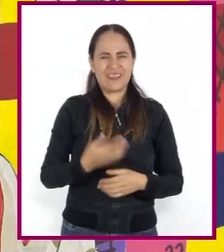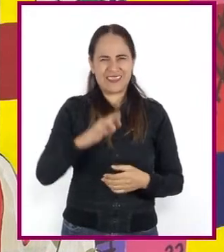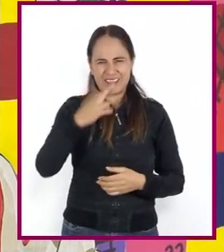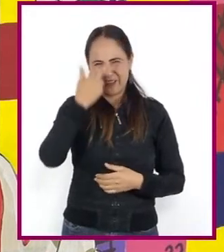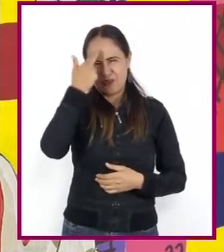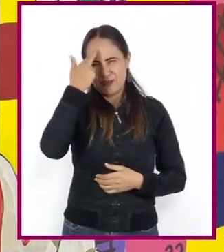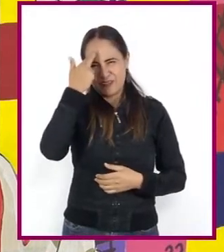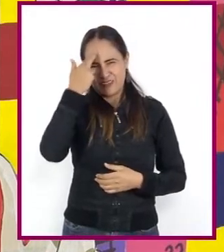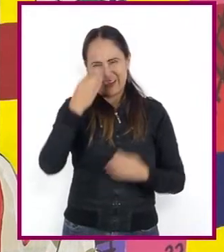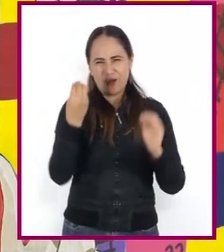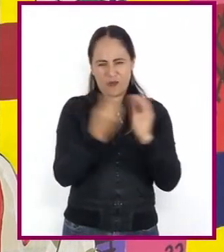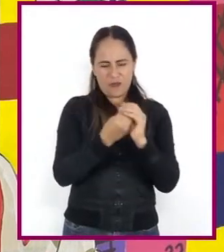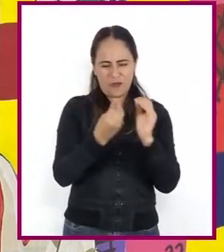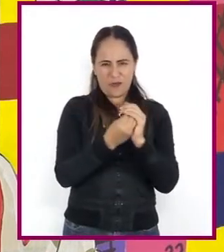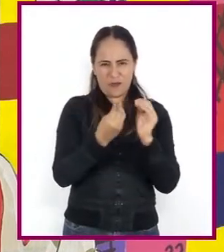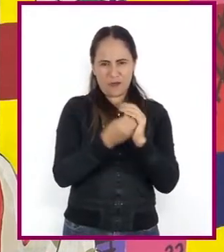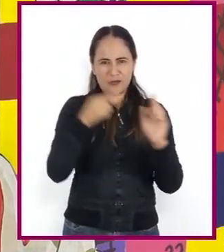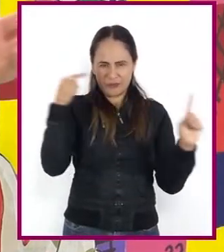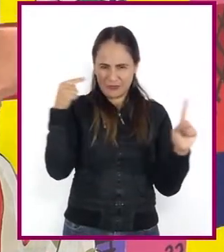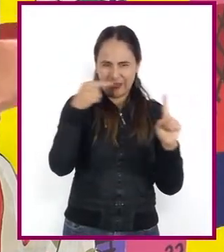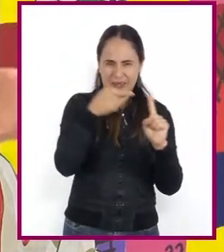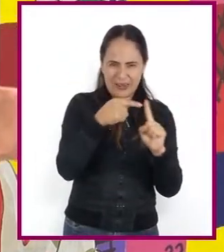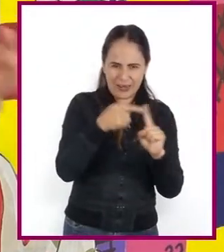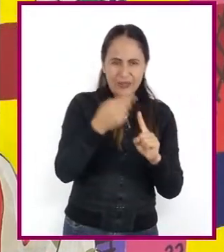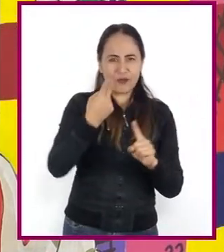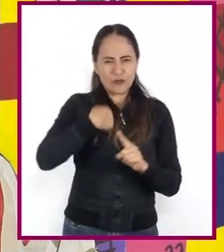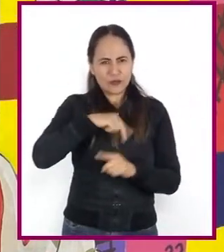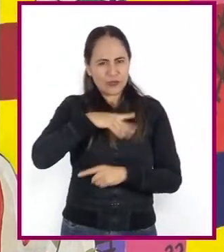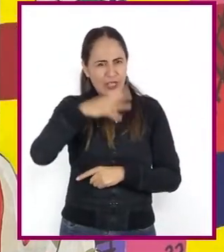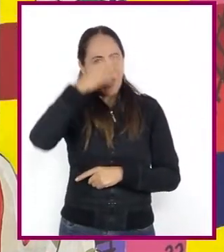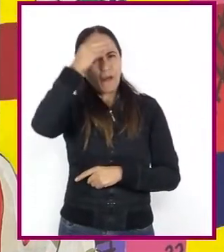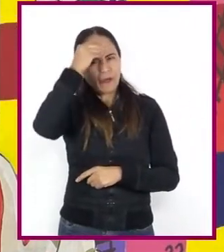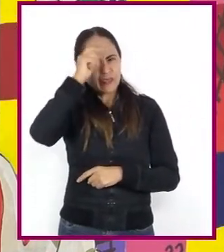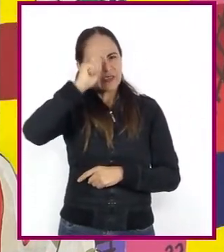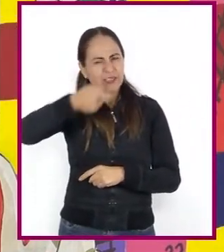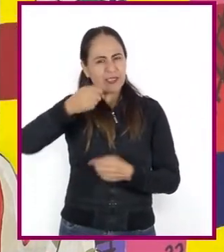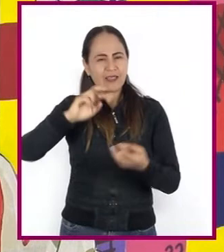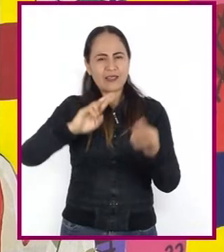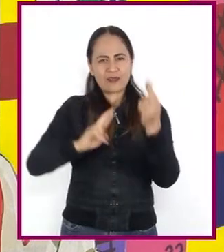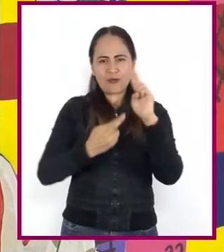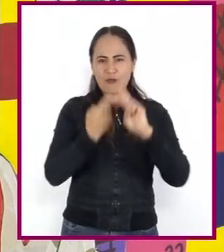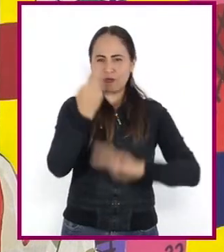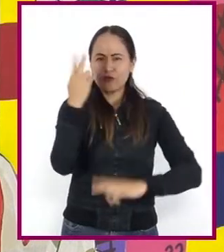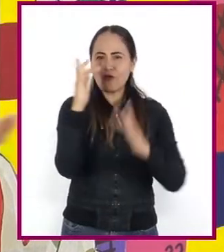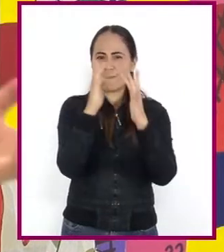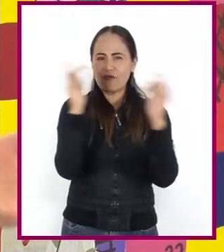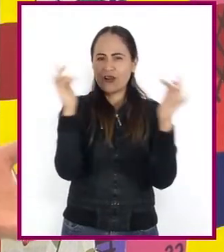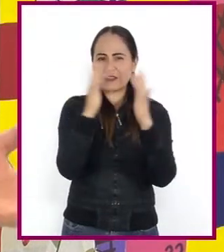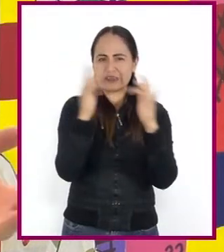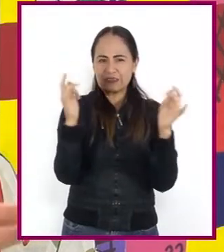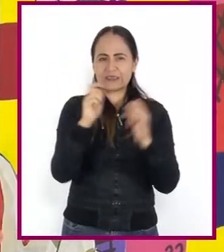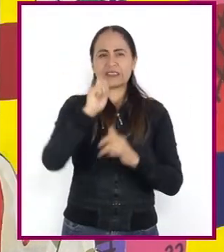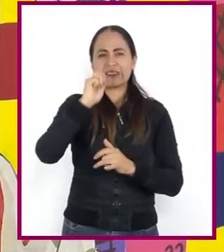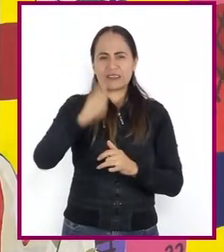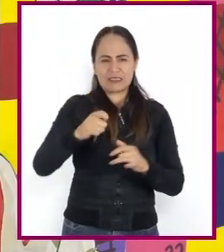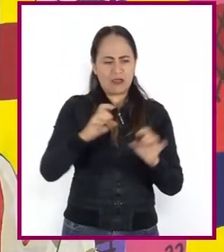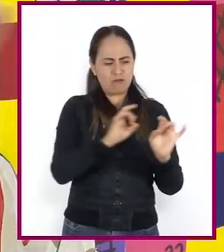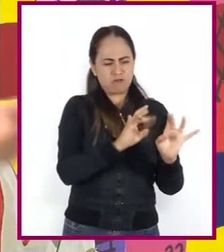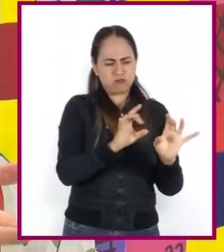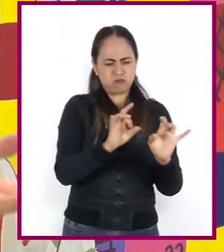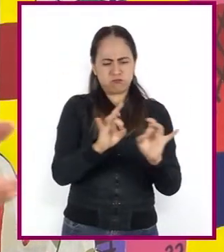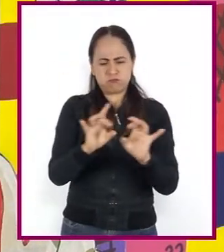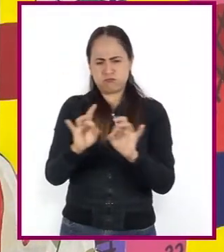sesión, hemos logrado aprender que la Revolución Francesa fue producto de una serie de